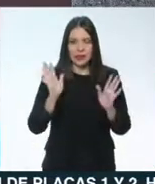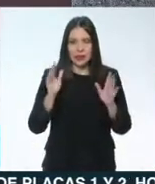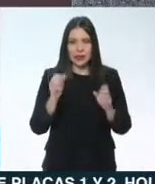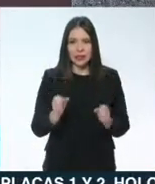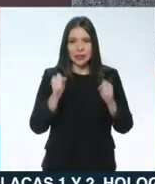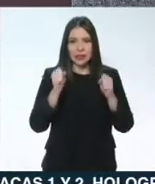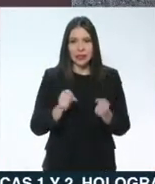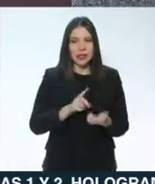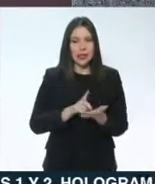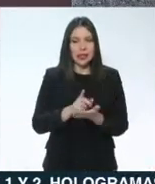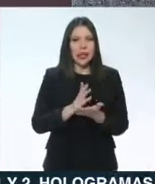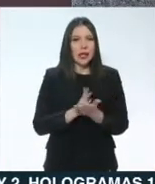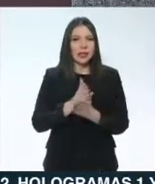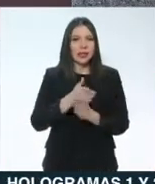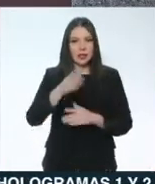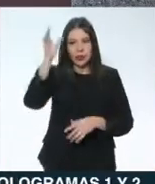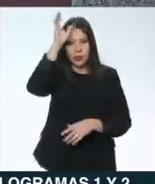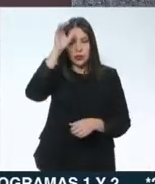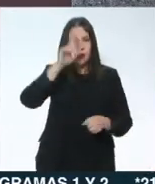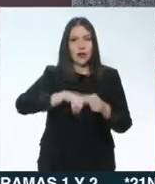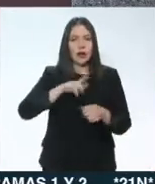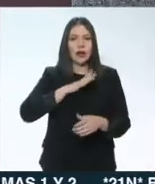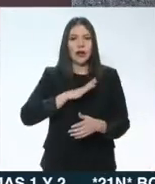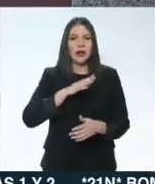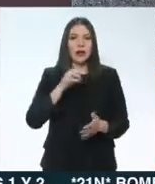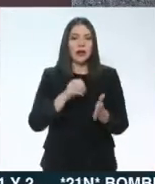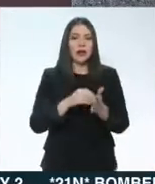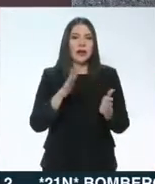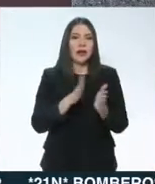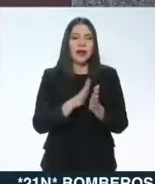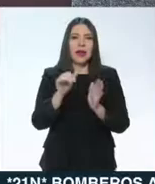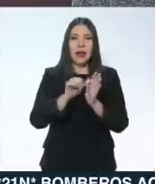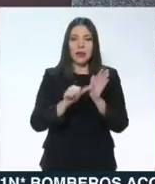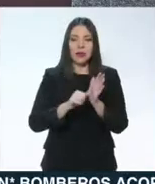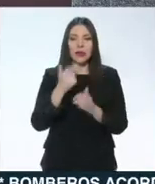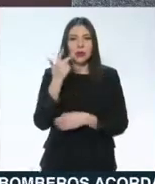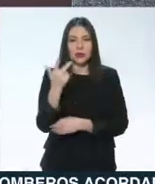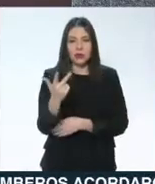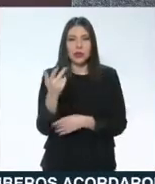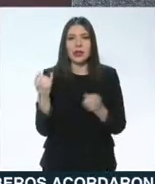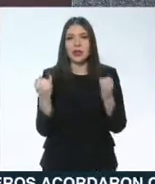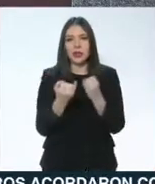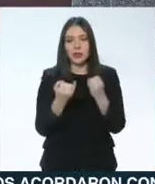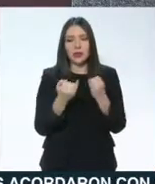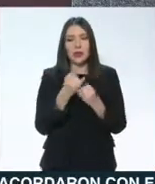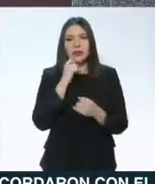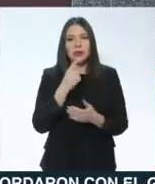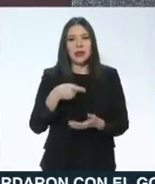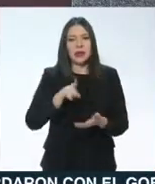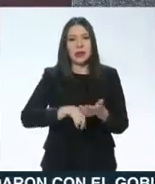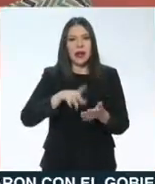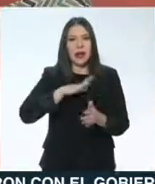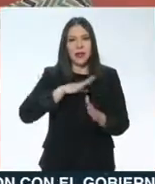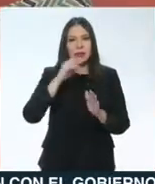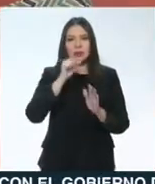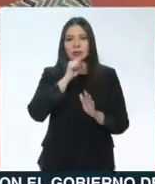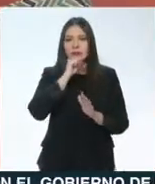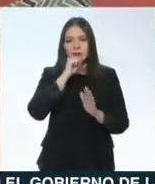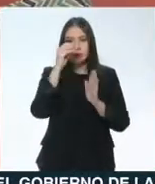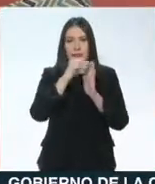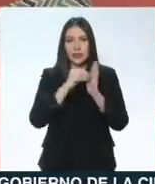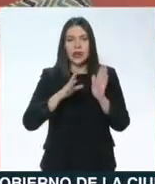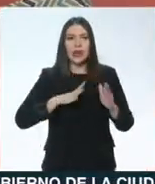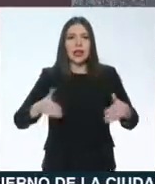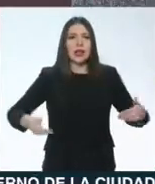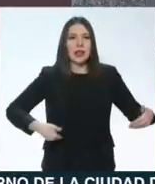cultura plasmado en nuestra Constitución, en el artículo 8º? Y precisamente por eso también dentro de su cartelera ofrecen teatro para sordos,